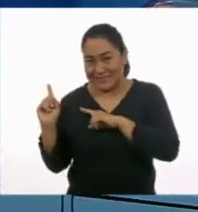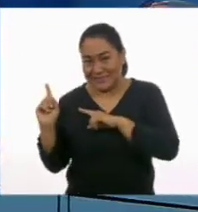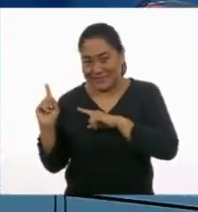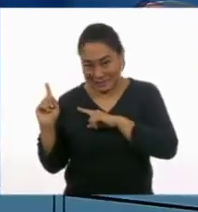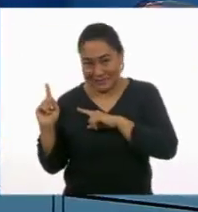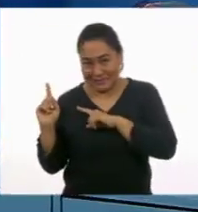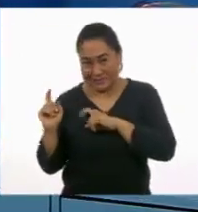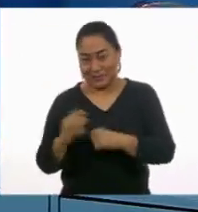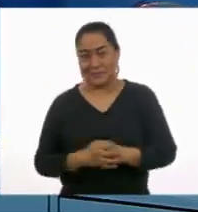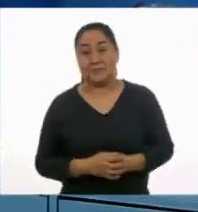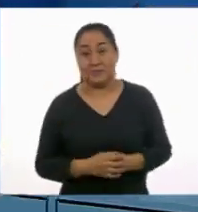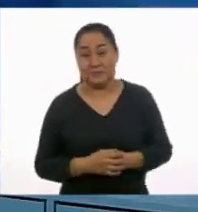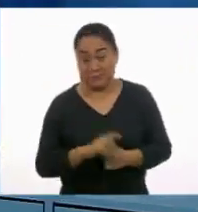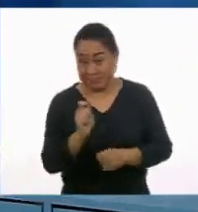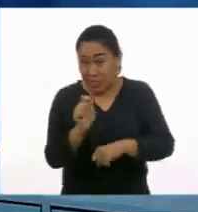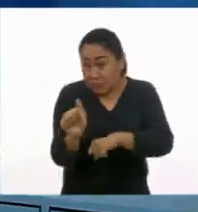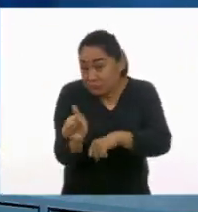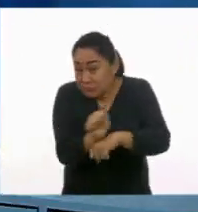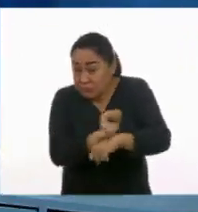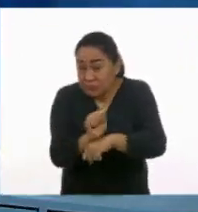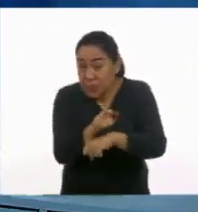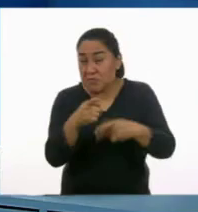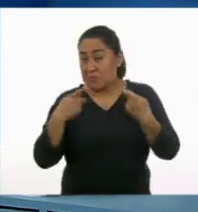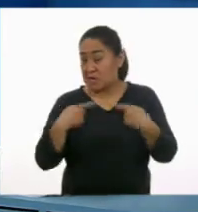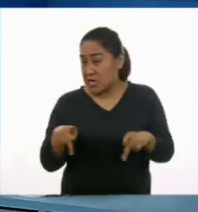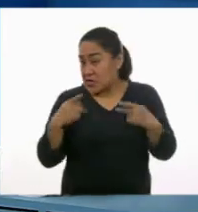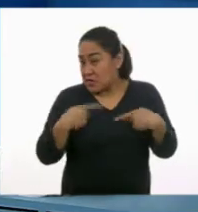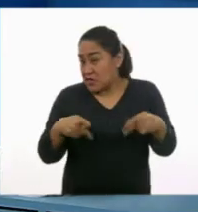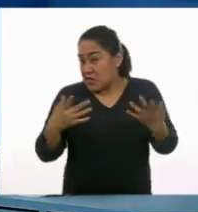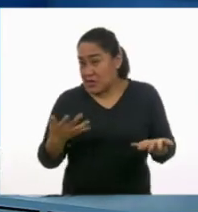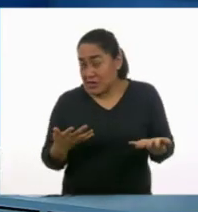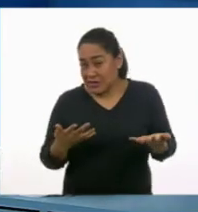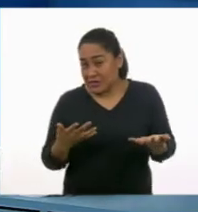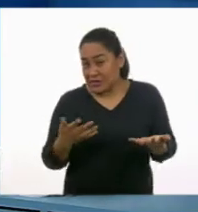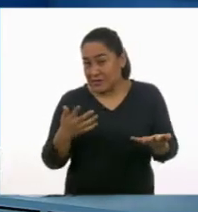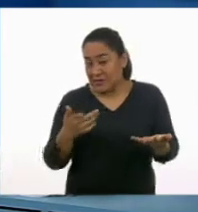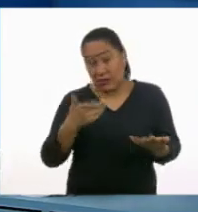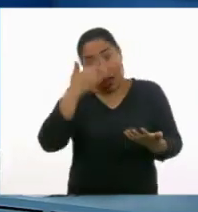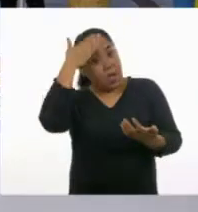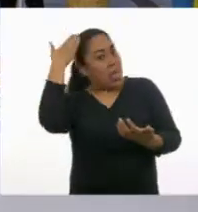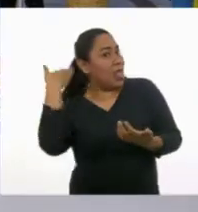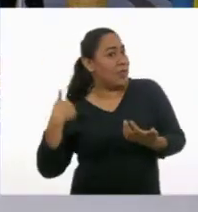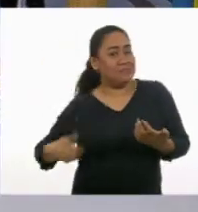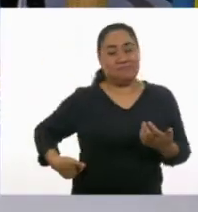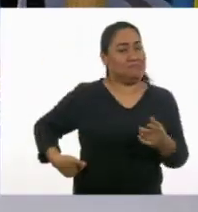cosa. Ajá. Este personaje no tiene el cabello largo como yo, ni